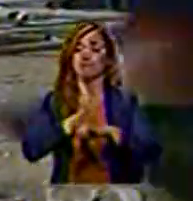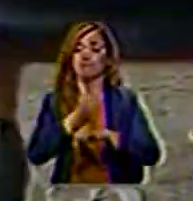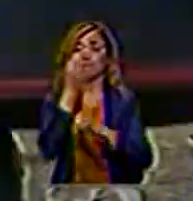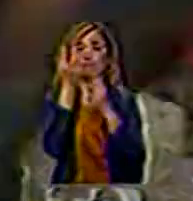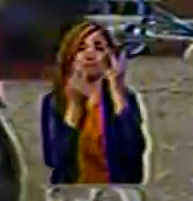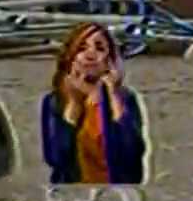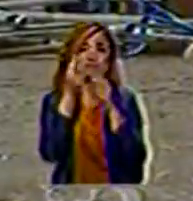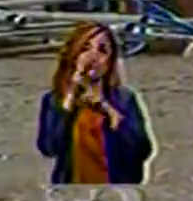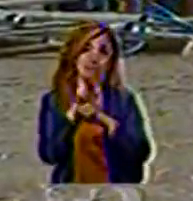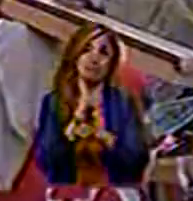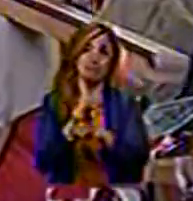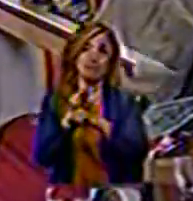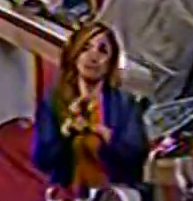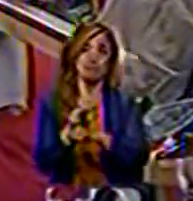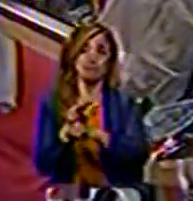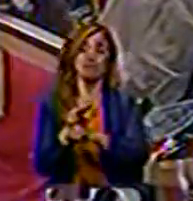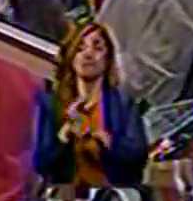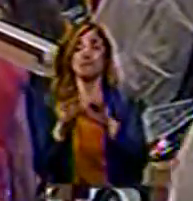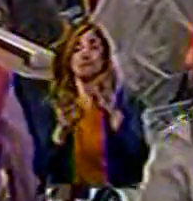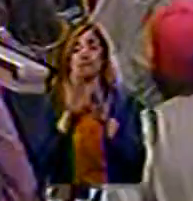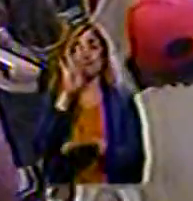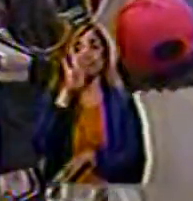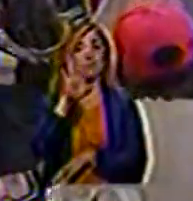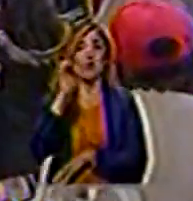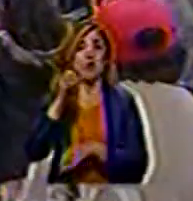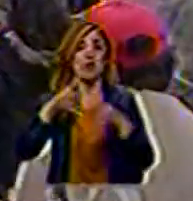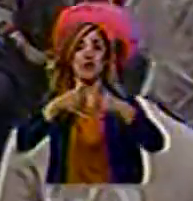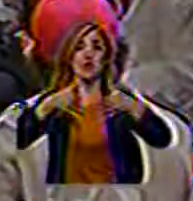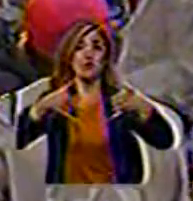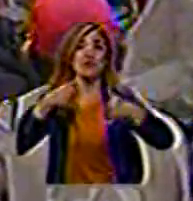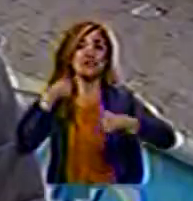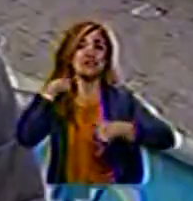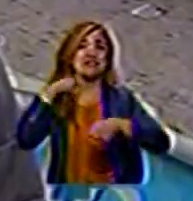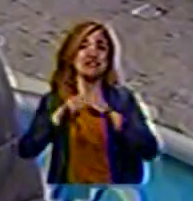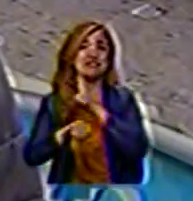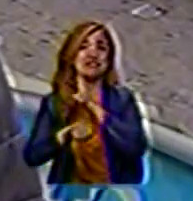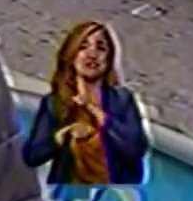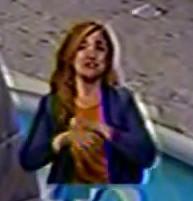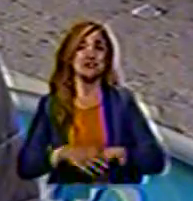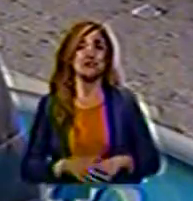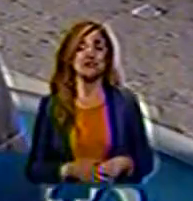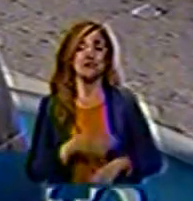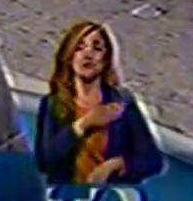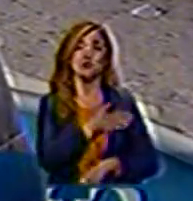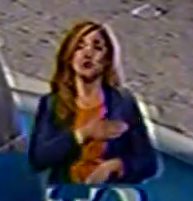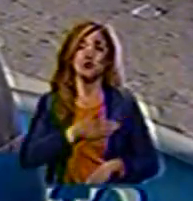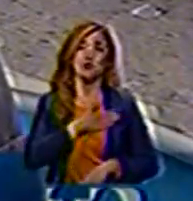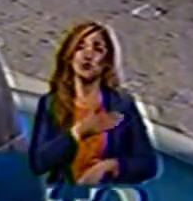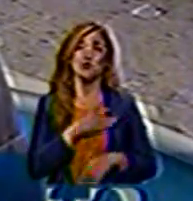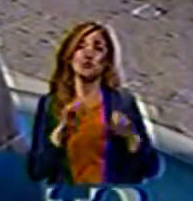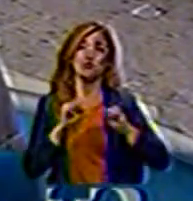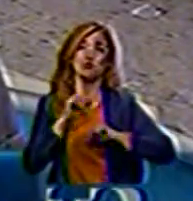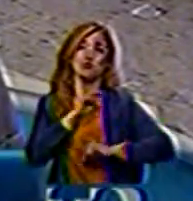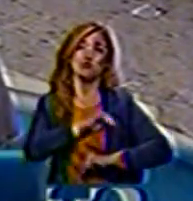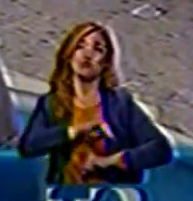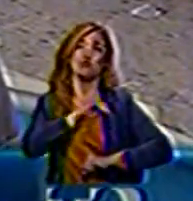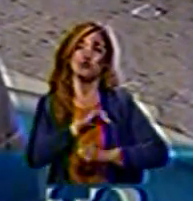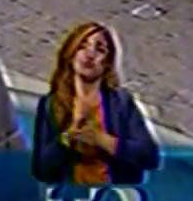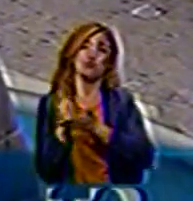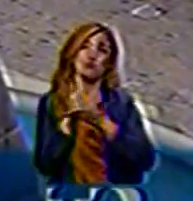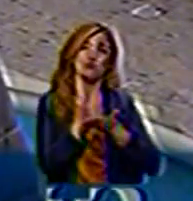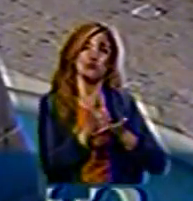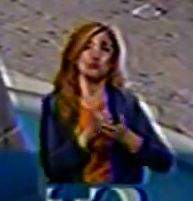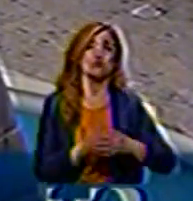autoridades municipales, ya que fueron alrededor de 40 locales afectados. Quisiéramos que, por favor, si fuera el municipio, nos